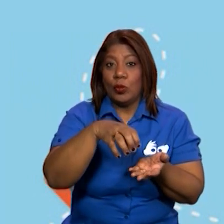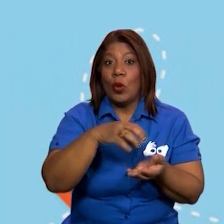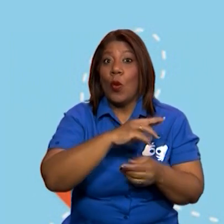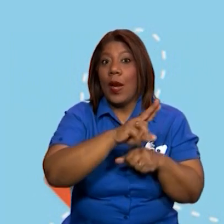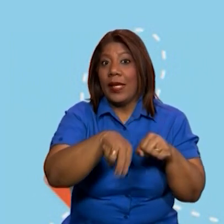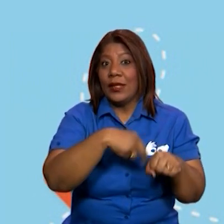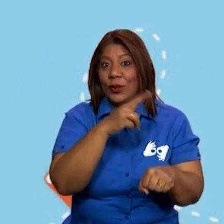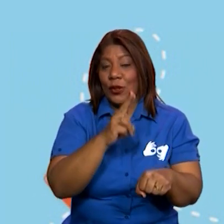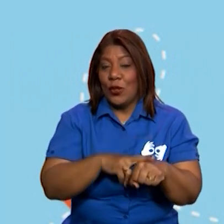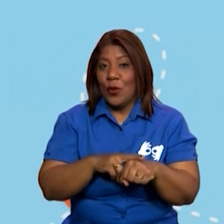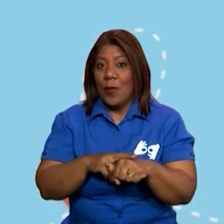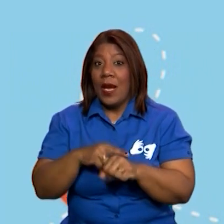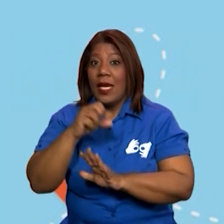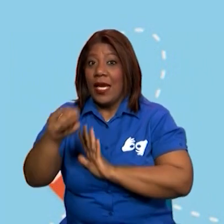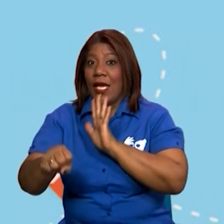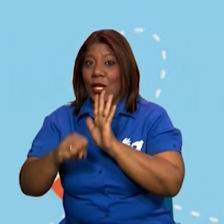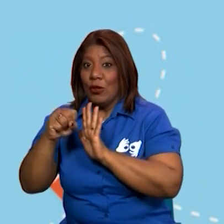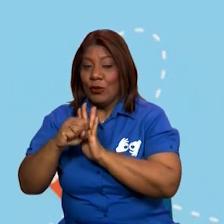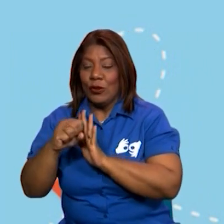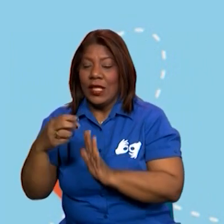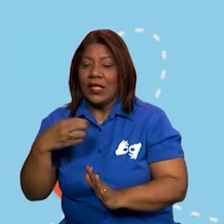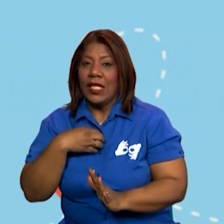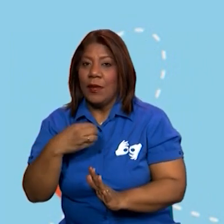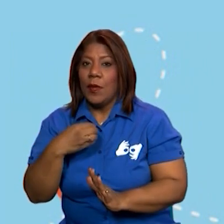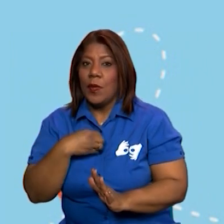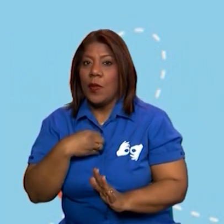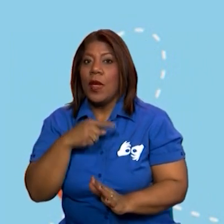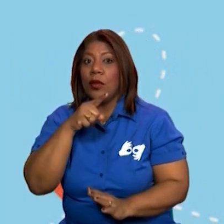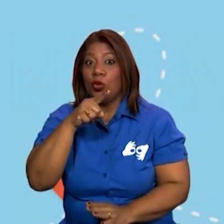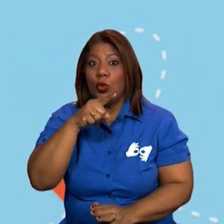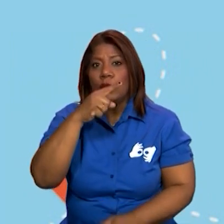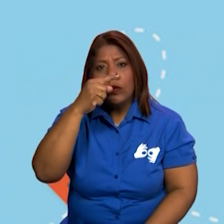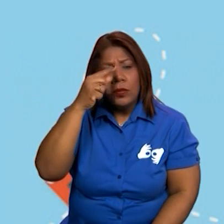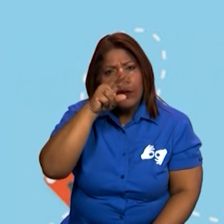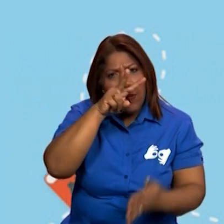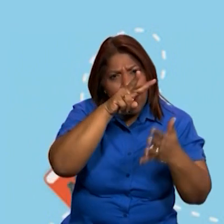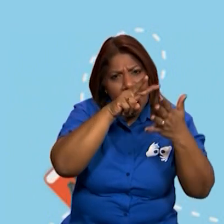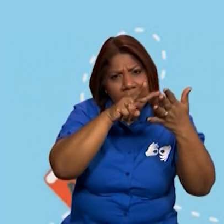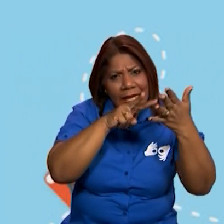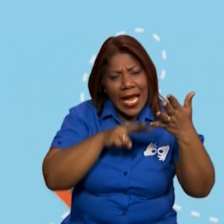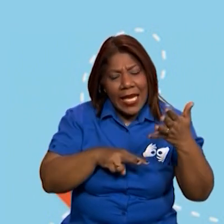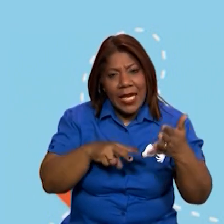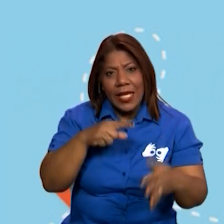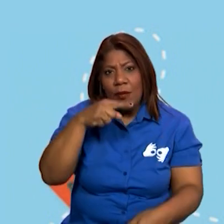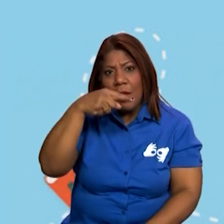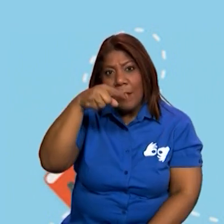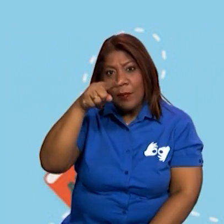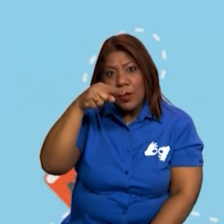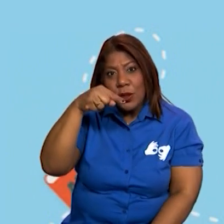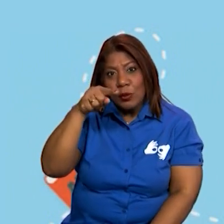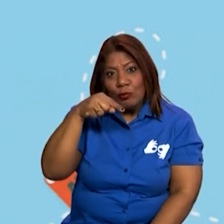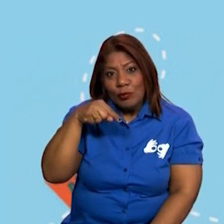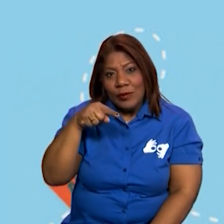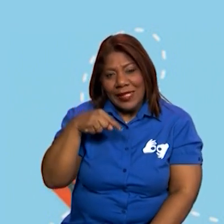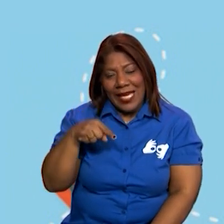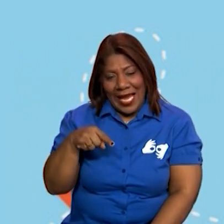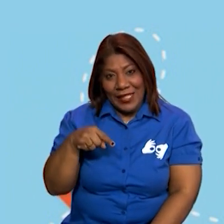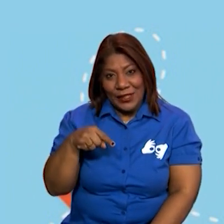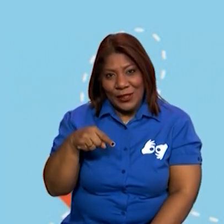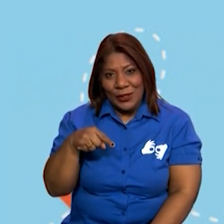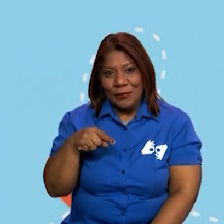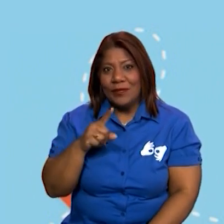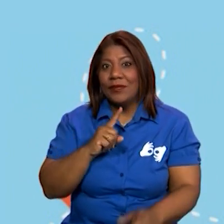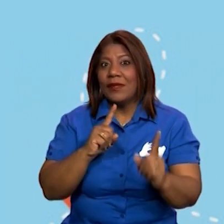propios, colocando un gancho donde corresponde. Bien, tenemos una serie de sustantivos allí,